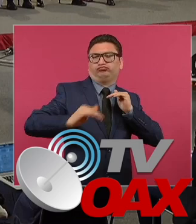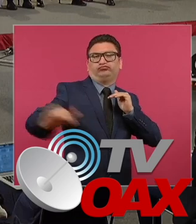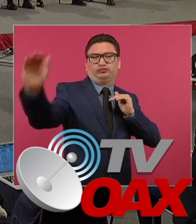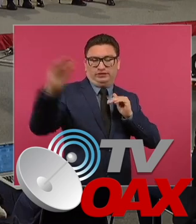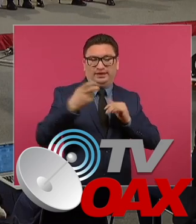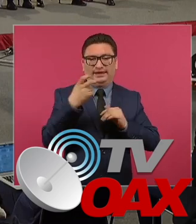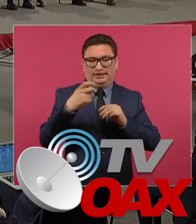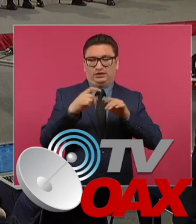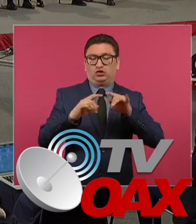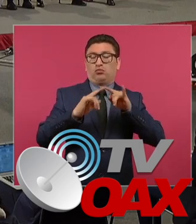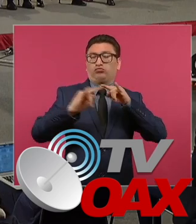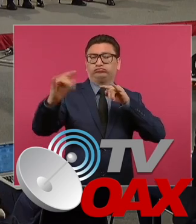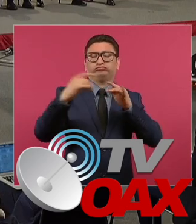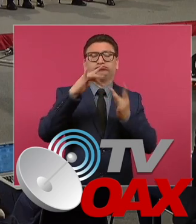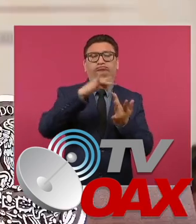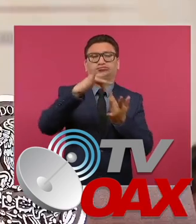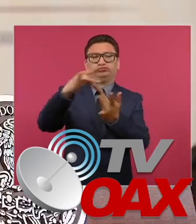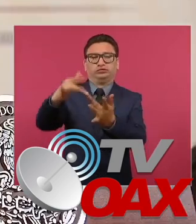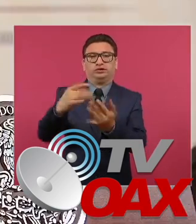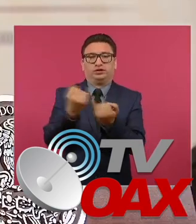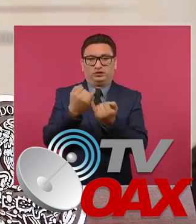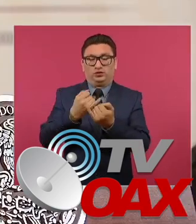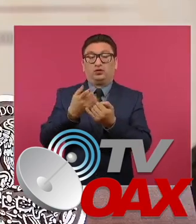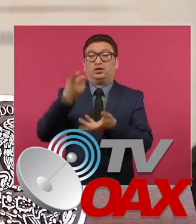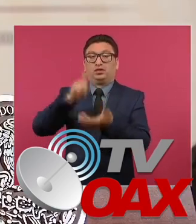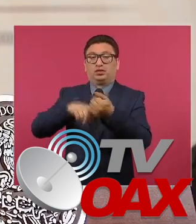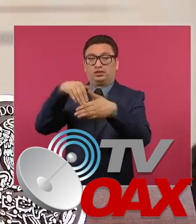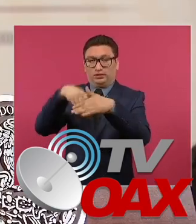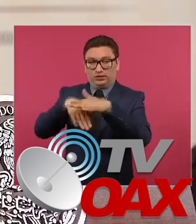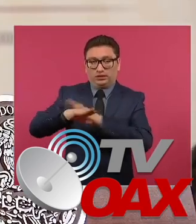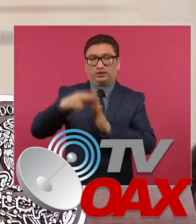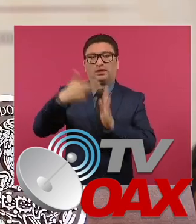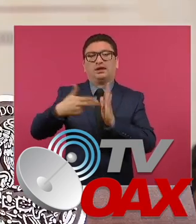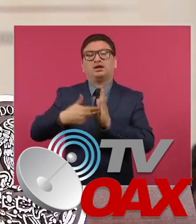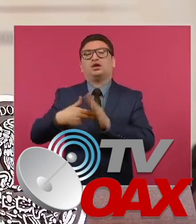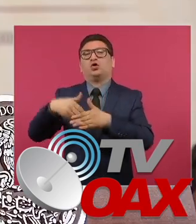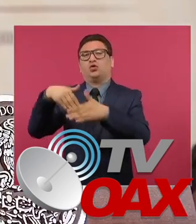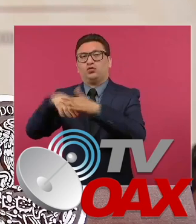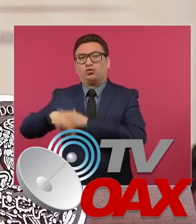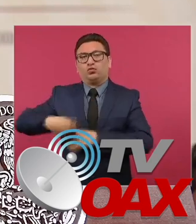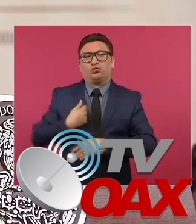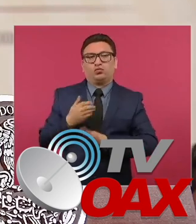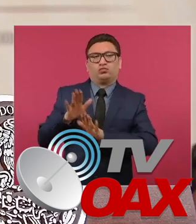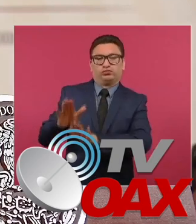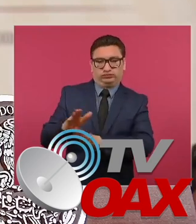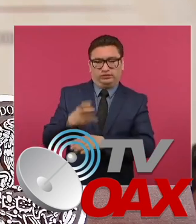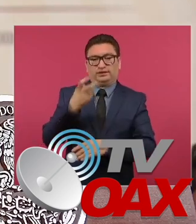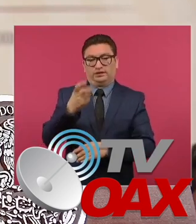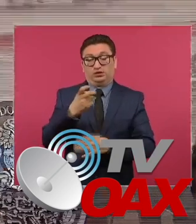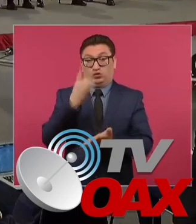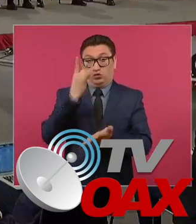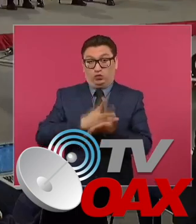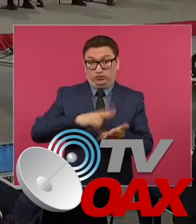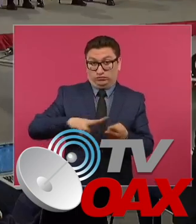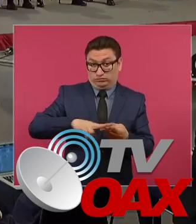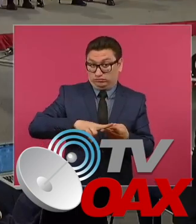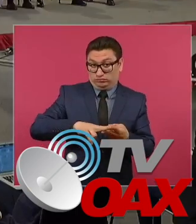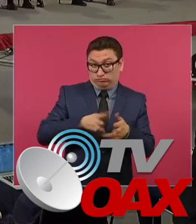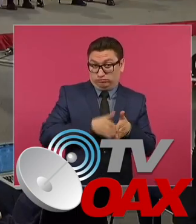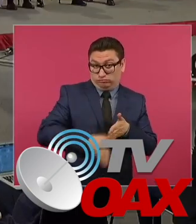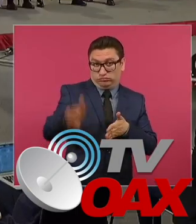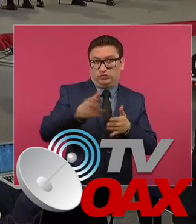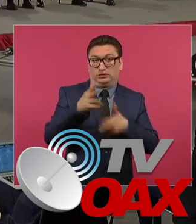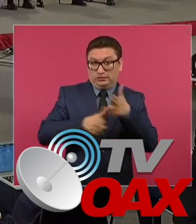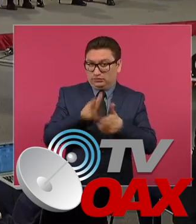pero también en los talleres y en las cocheras. Bien lo decía el director May, no todo es solamente la vía y los trenes.